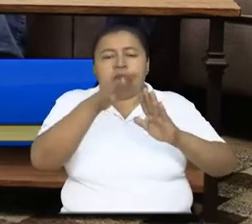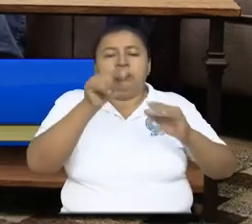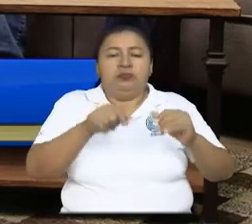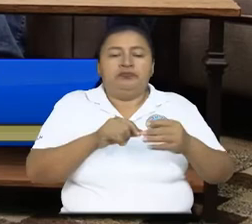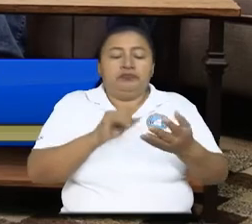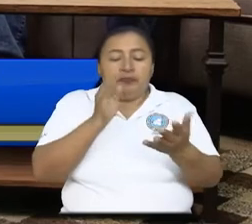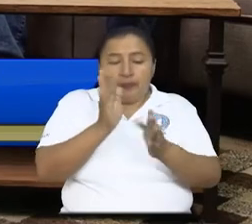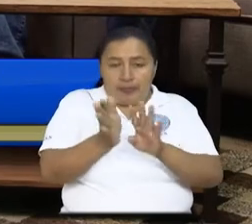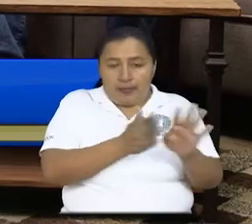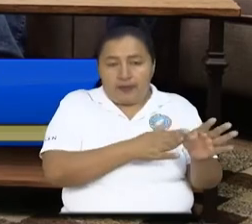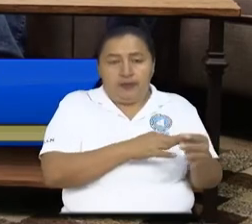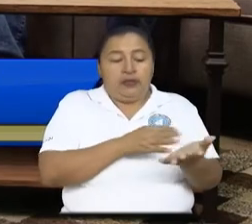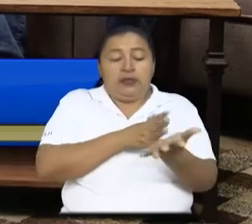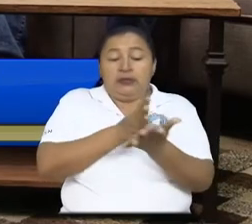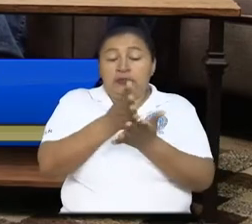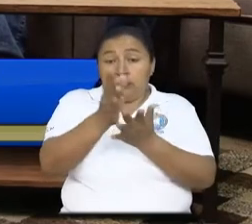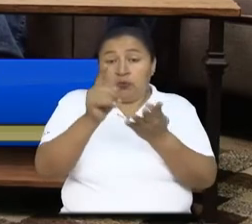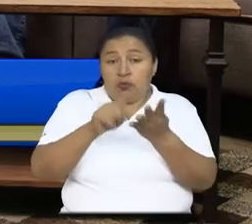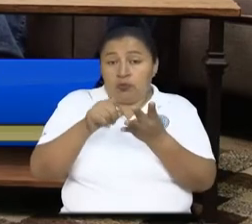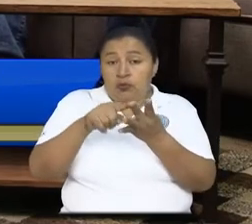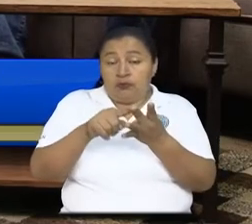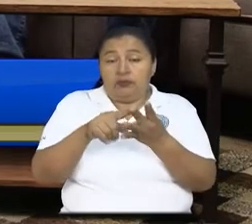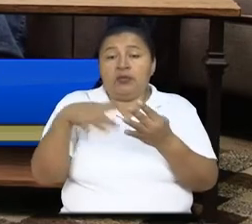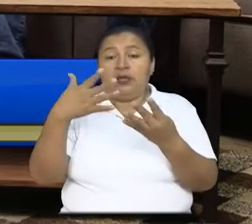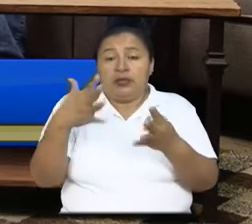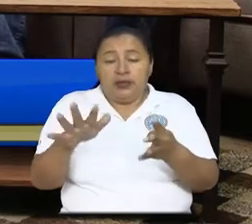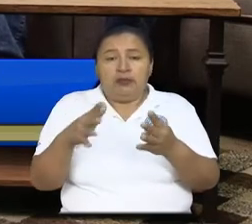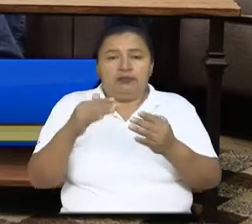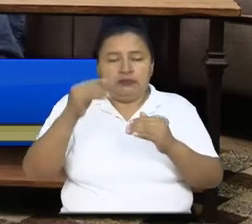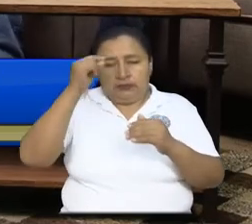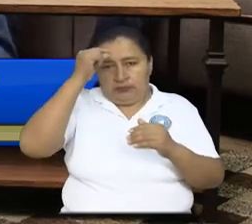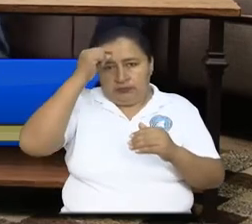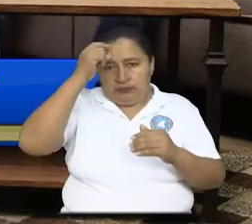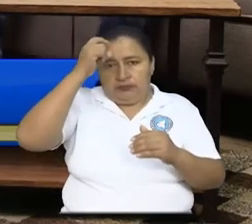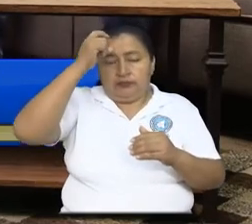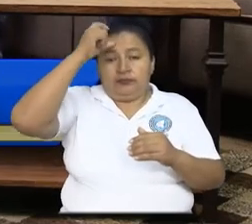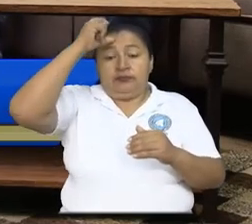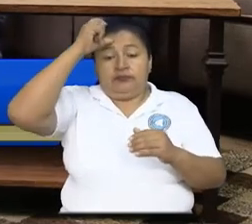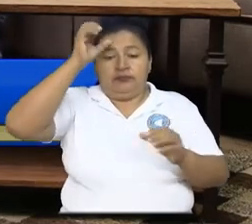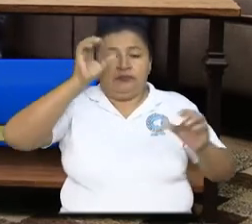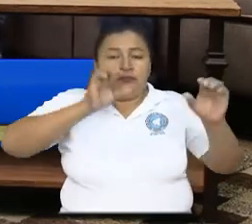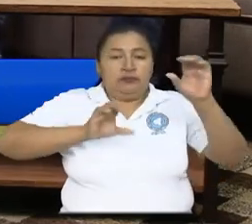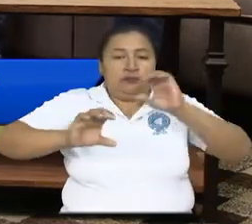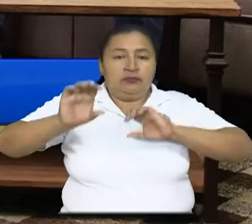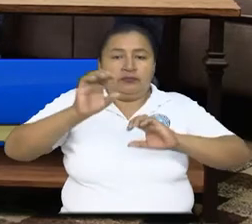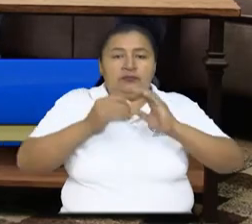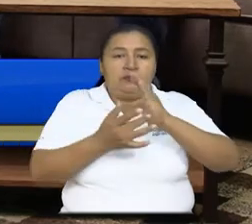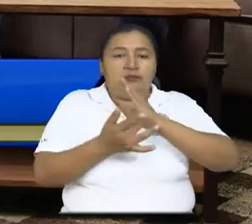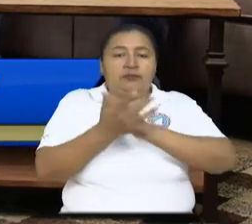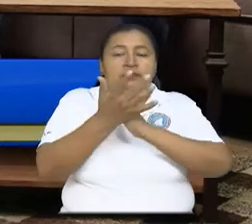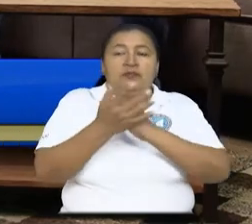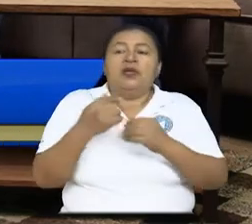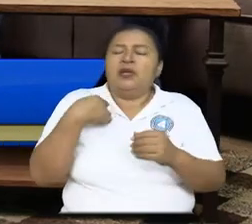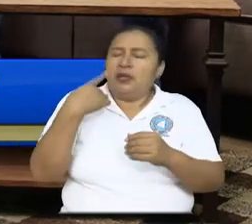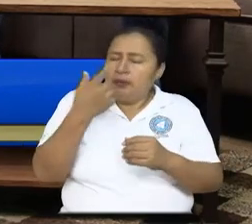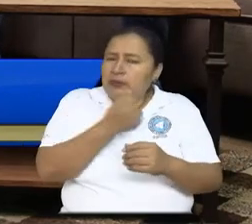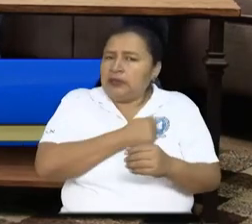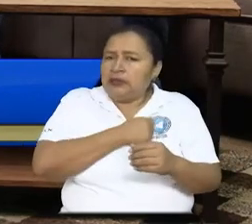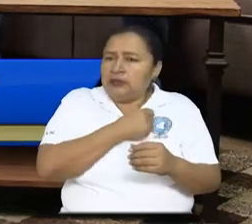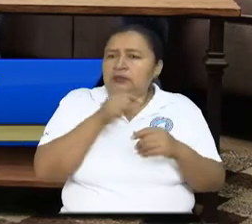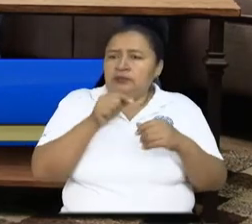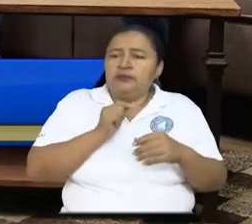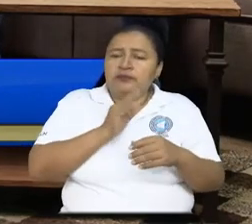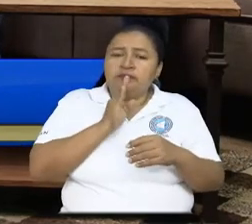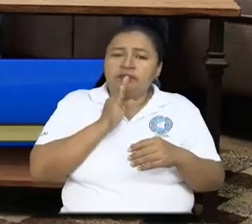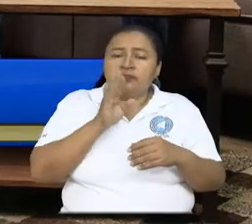eje es crecer en conocimiento ciencia y tecnología soy yo y discúlpeme que le interrumpa referido